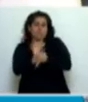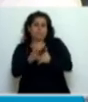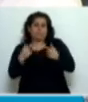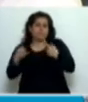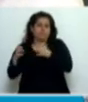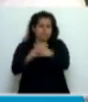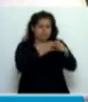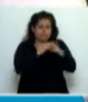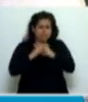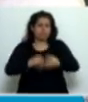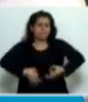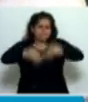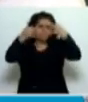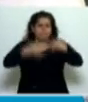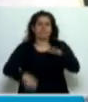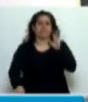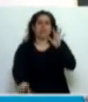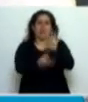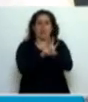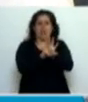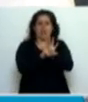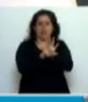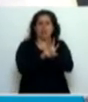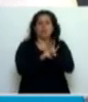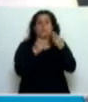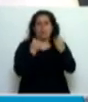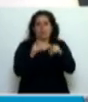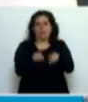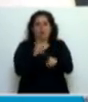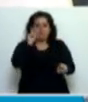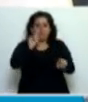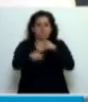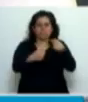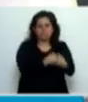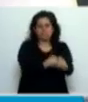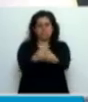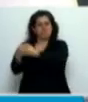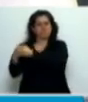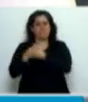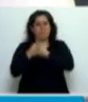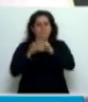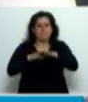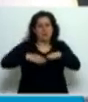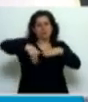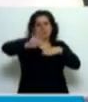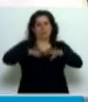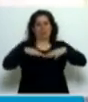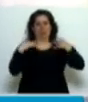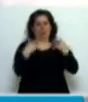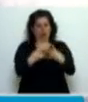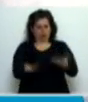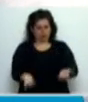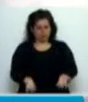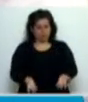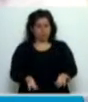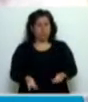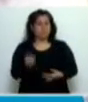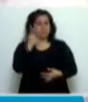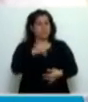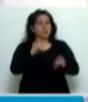lo que debería ser una ley con el amplio consenso de toda la mayoría de esta Cámara de Diputados.